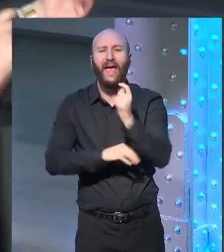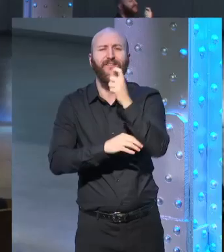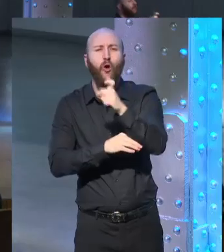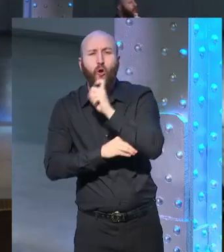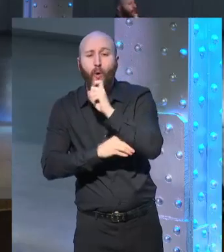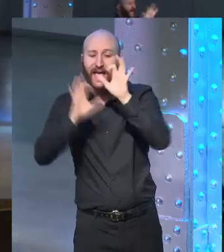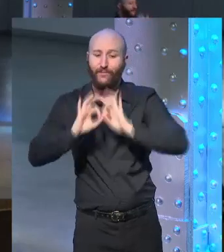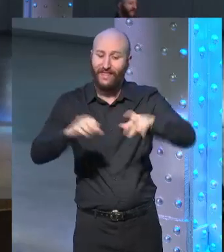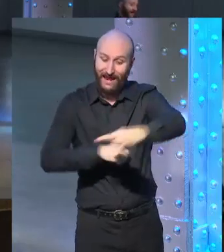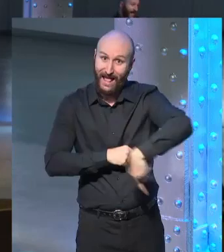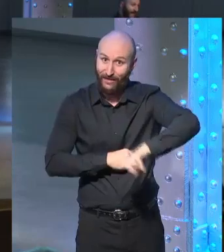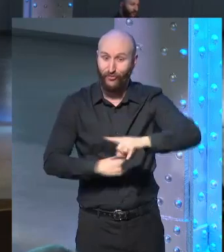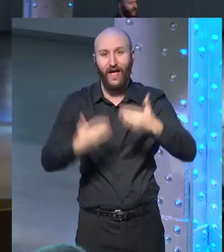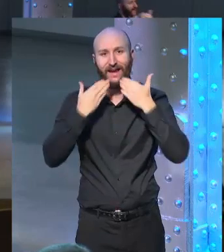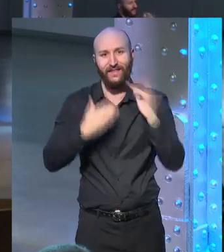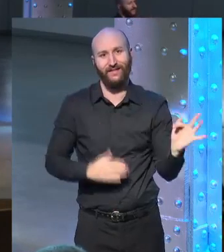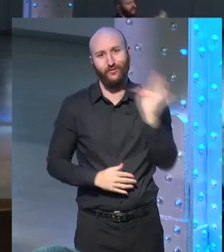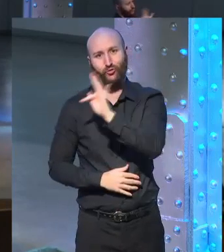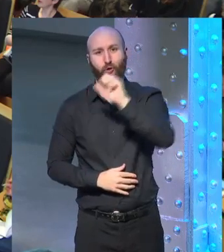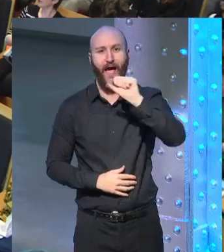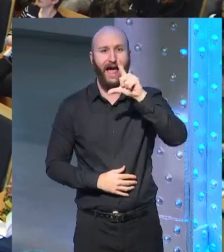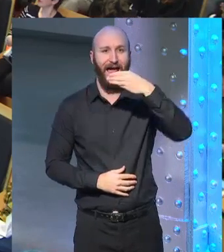Gracias. Alberto. ¿Dónde está Alberto?